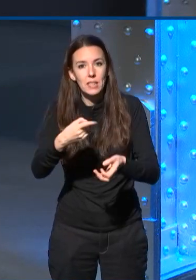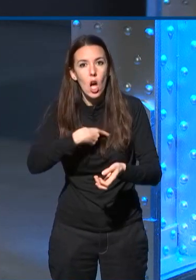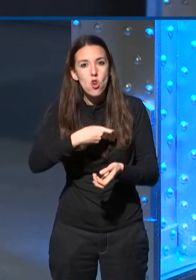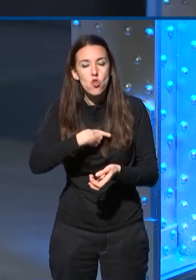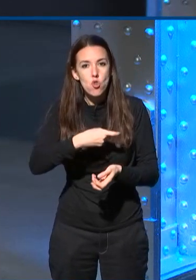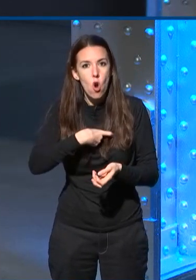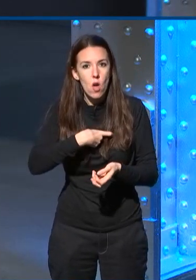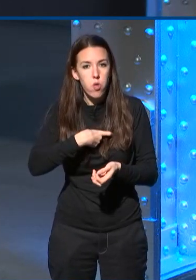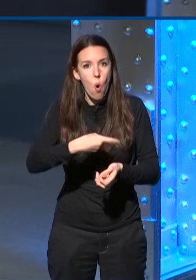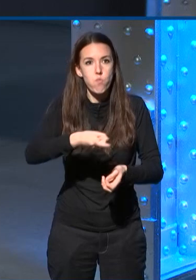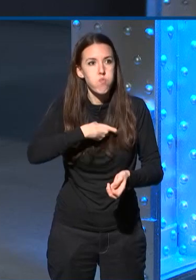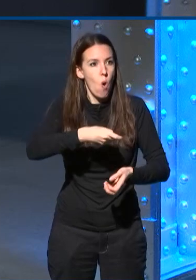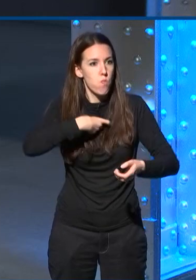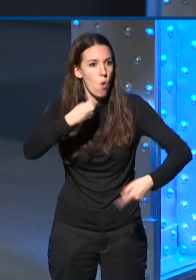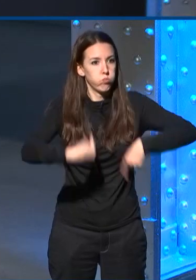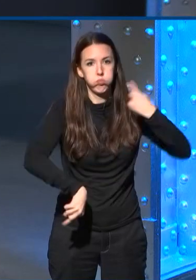sigue pletórico, bombeando